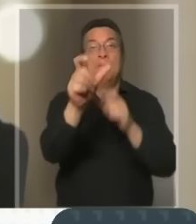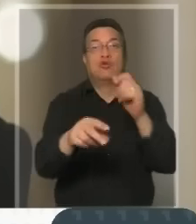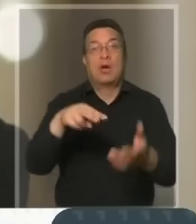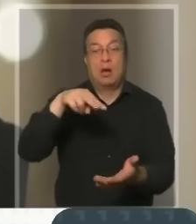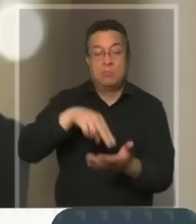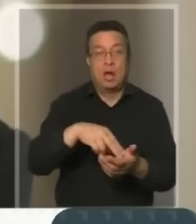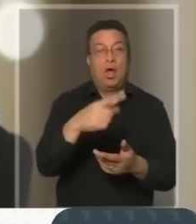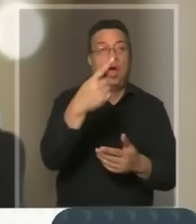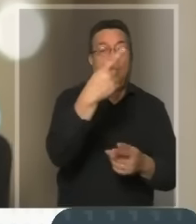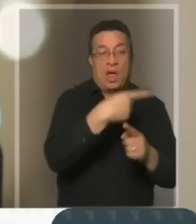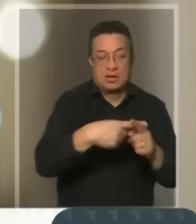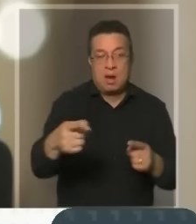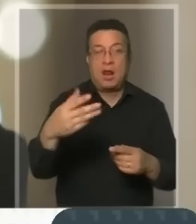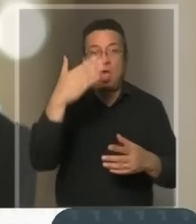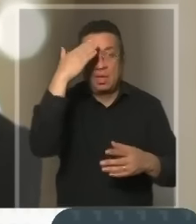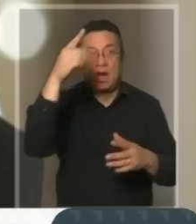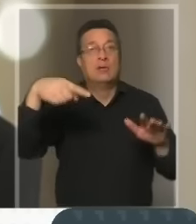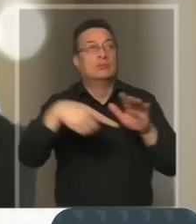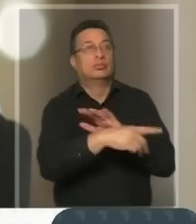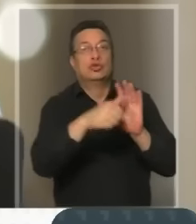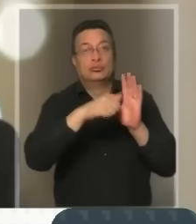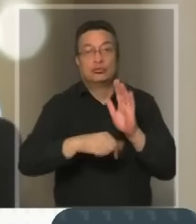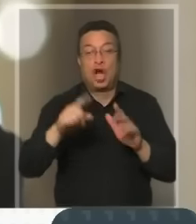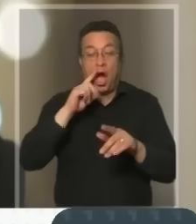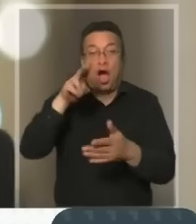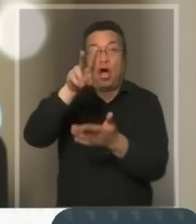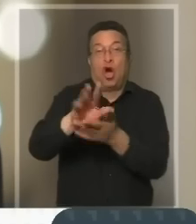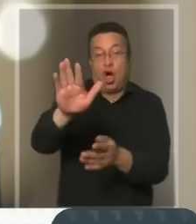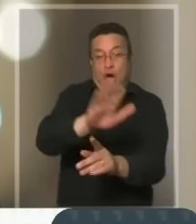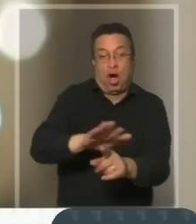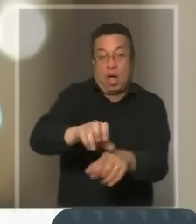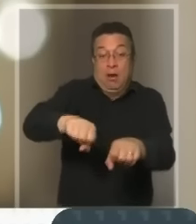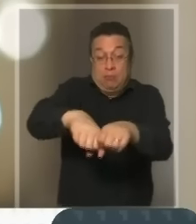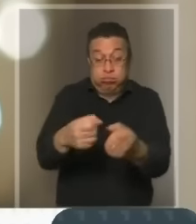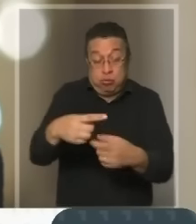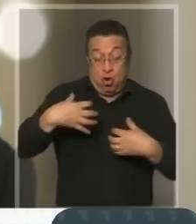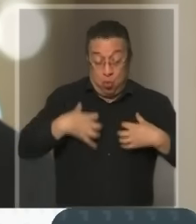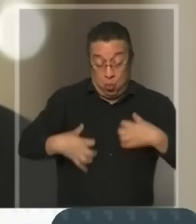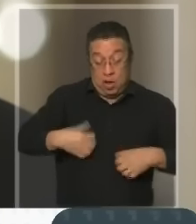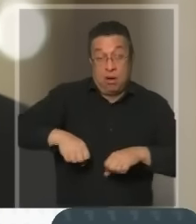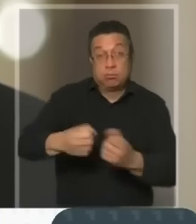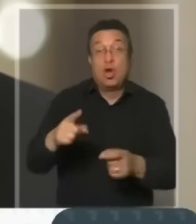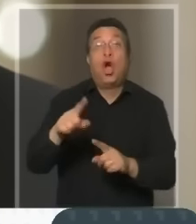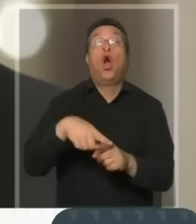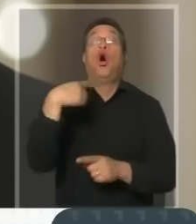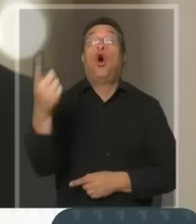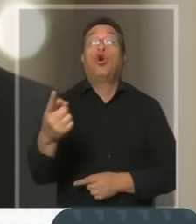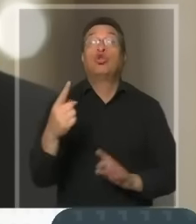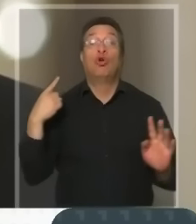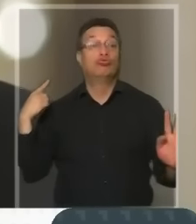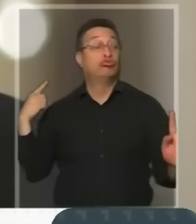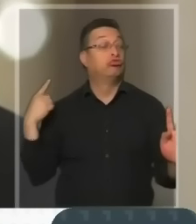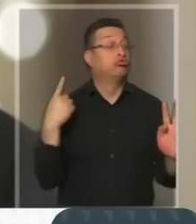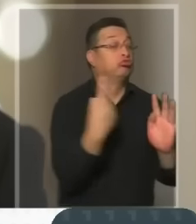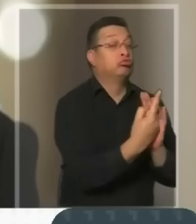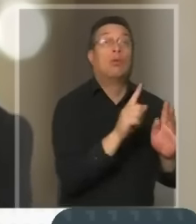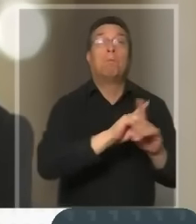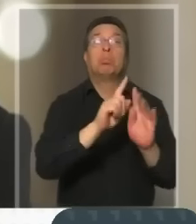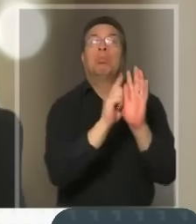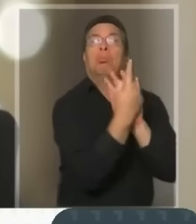o semanas antes de entrar al quirófano estando internado en el hospital por una fractura y en otros casos esto ocurra de inmediato.